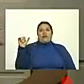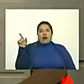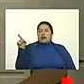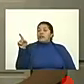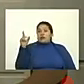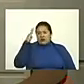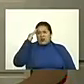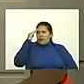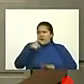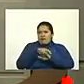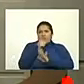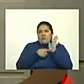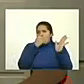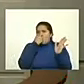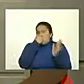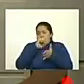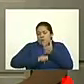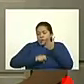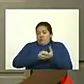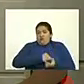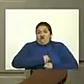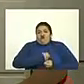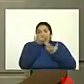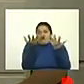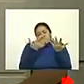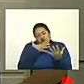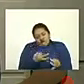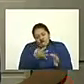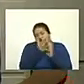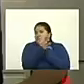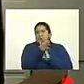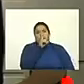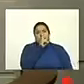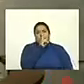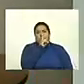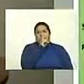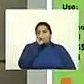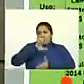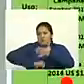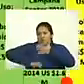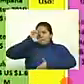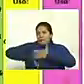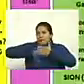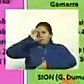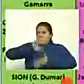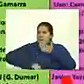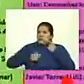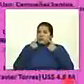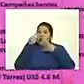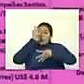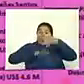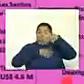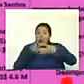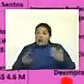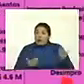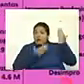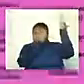cuenta, no lo confiesa. Por eso este cuadro es hasta ahora lo que